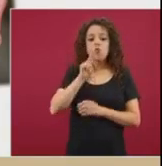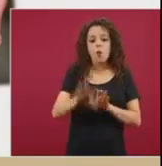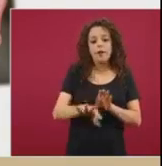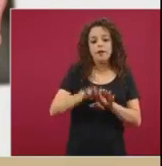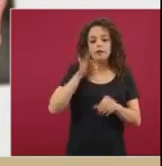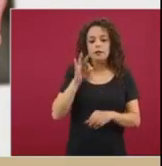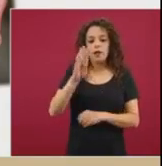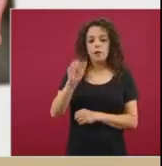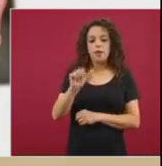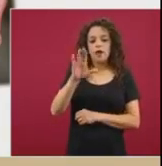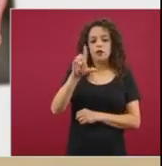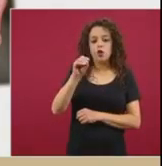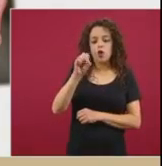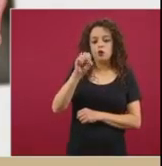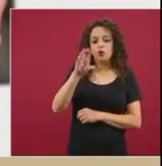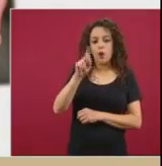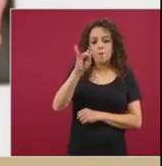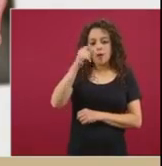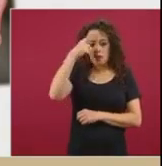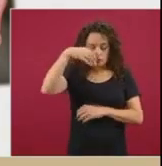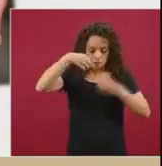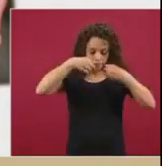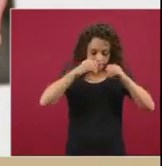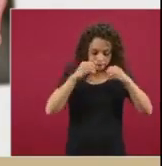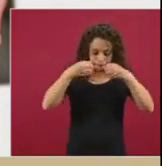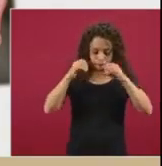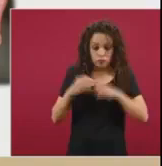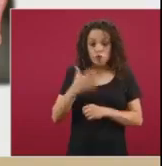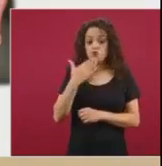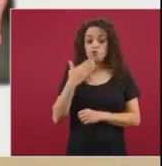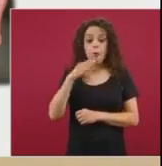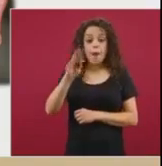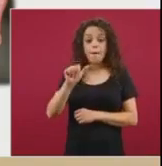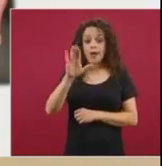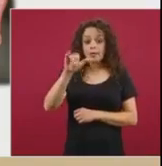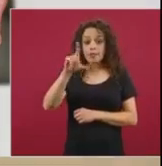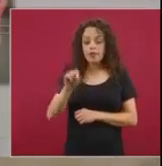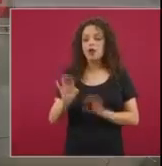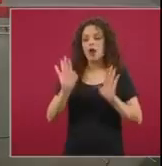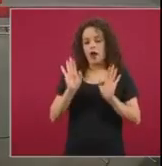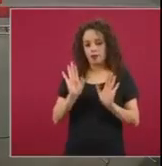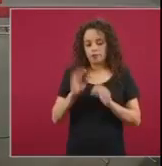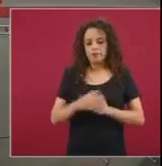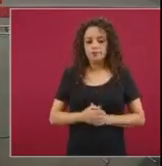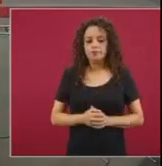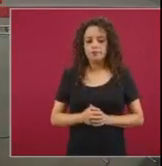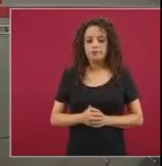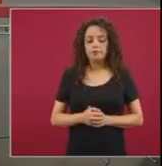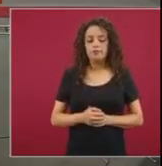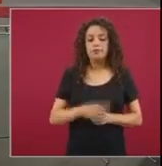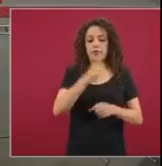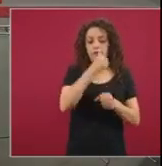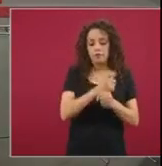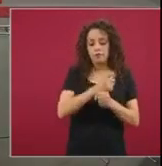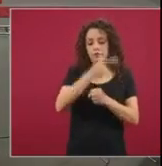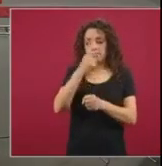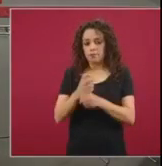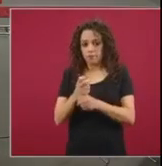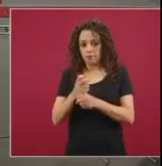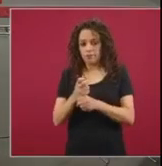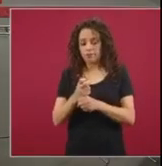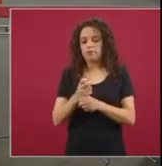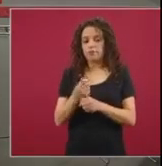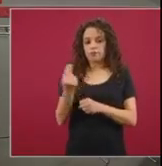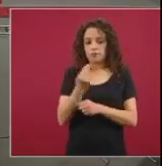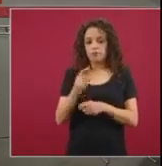ya no existen bacilos en esas muestras. Los tratamientos tanto de primera línea como de segunda línea, que es donde no queremos caer.